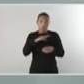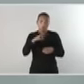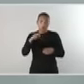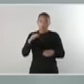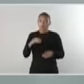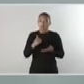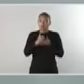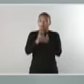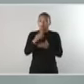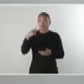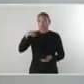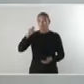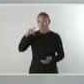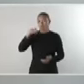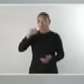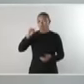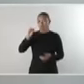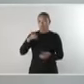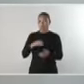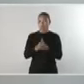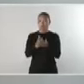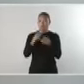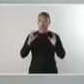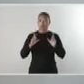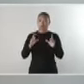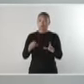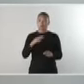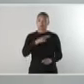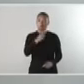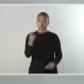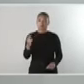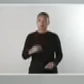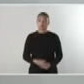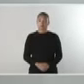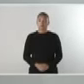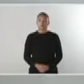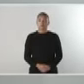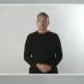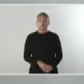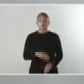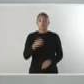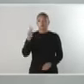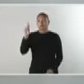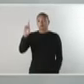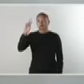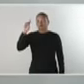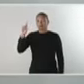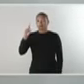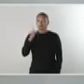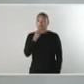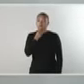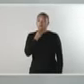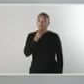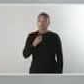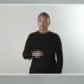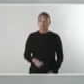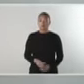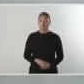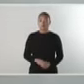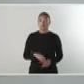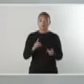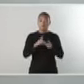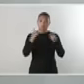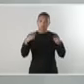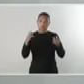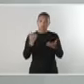garantizarles la seguridad de ustedes y de sus por el partido de la Revolución democrática por un minuto en esta última ronda de